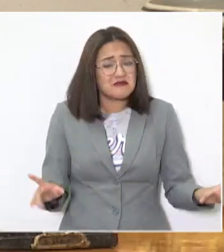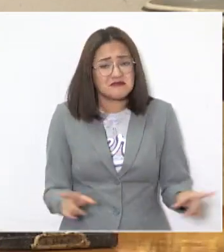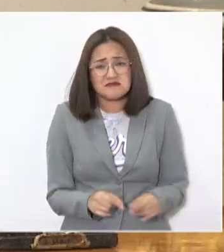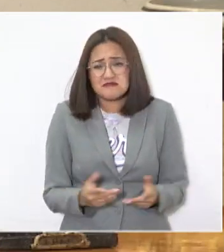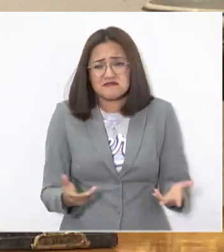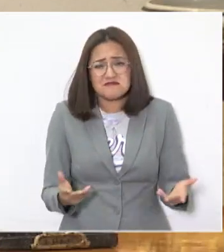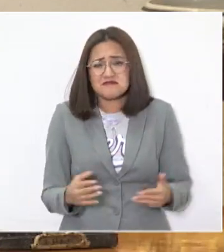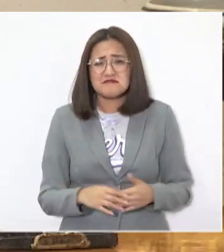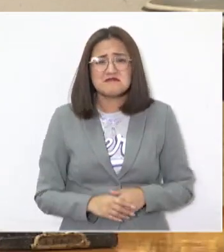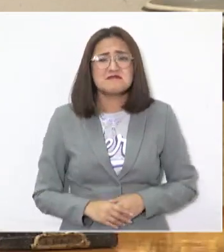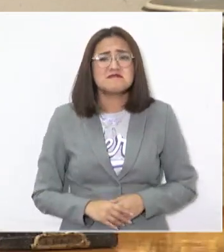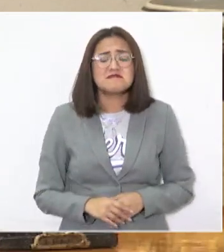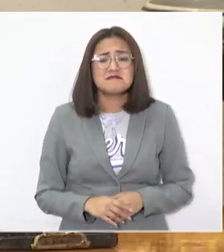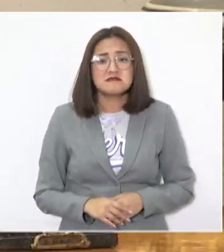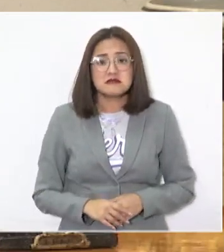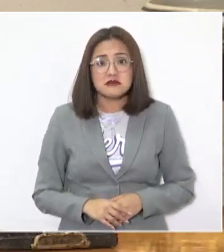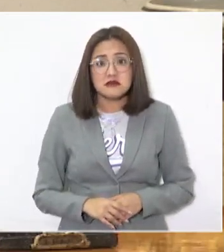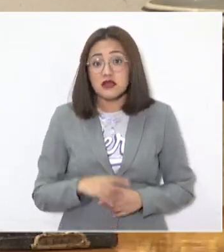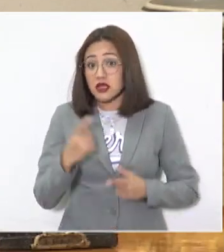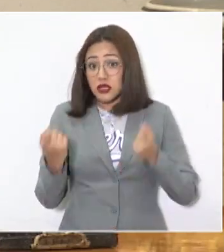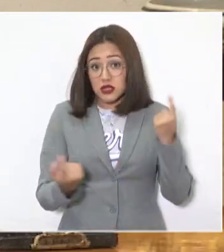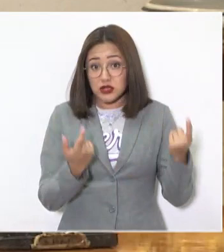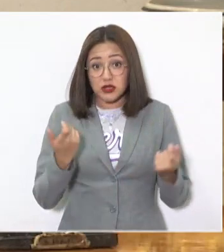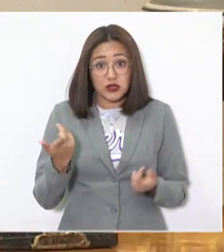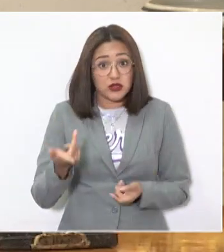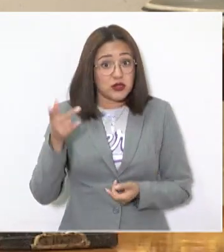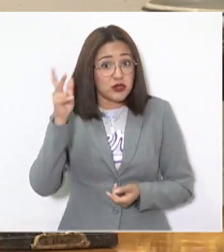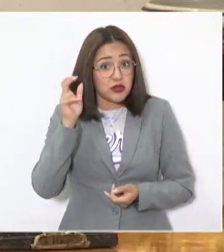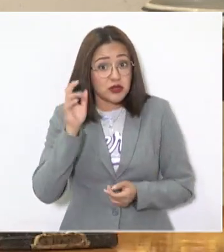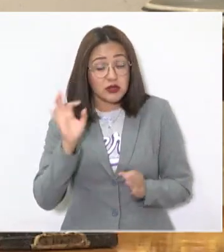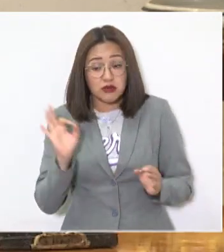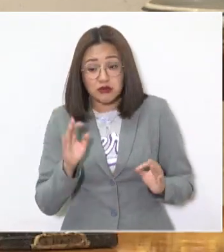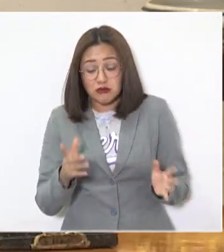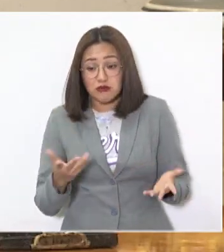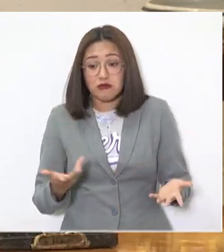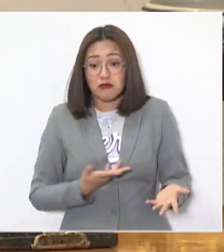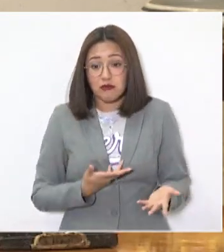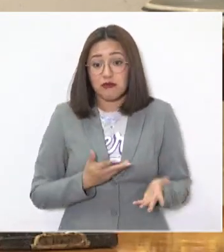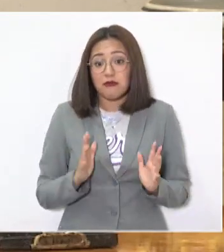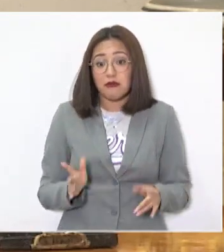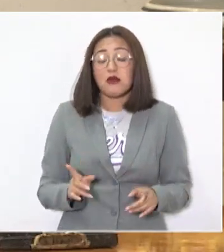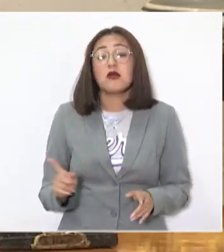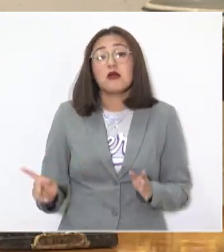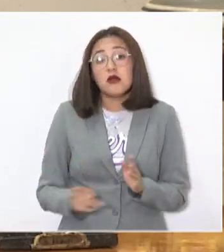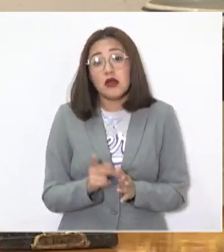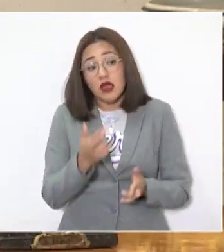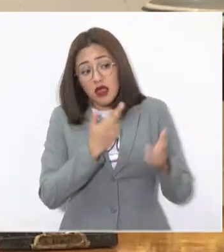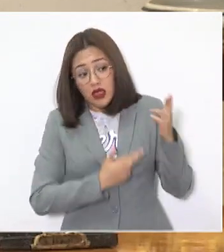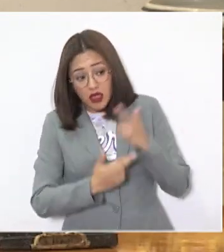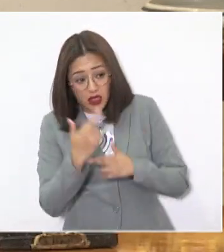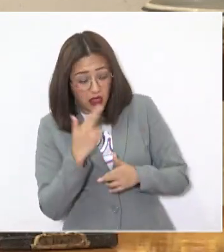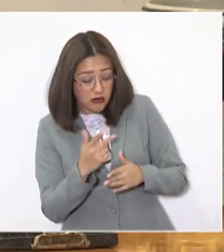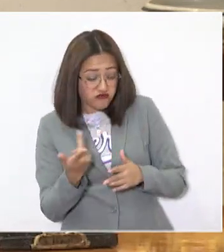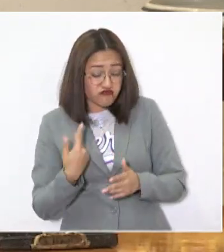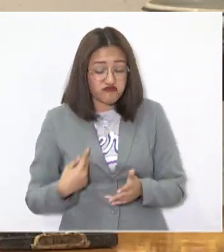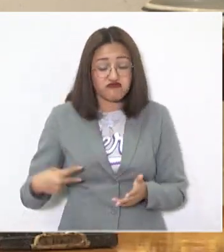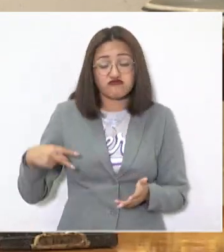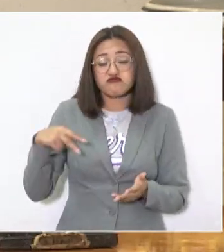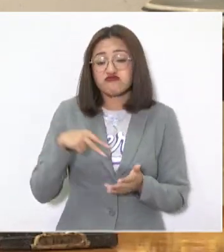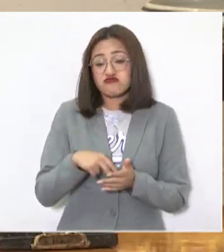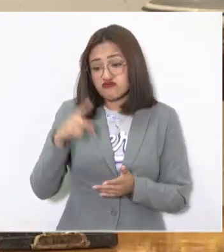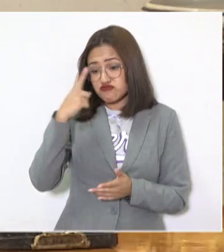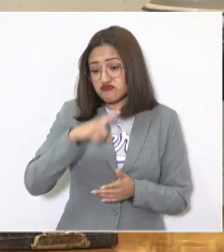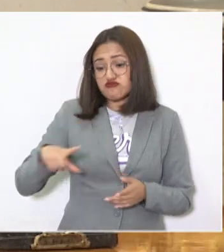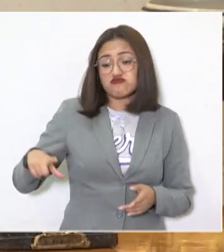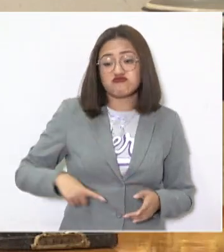están los voceros de esos mismos partidos que dicen que quieren volver al poder. ¿Sí?